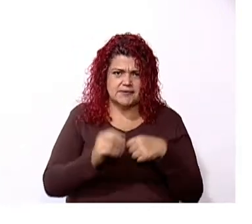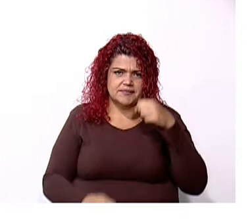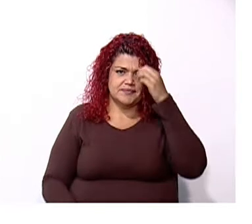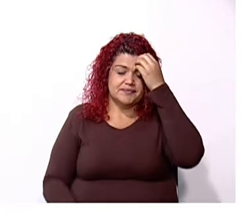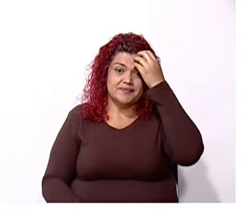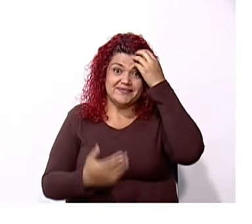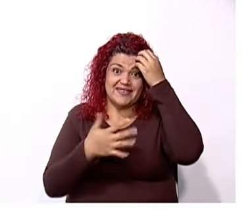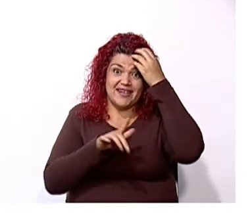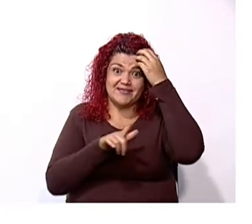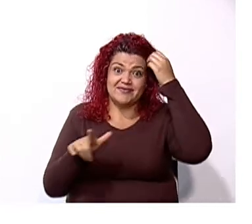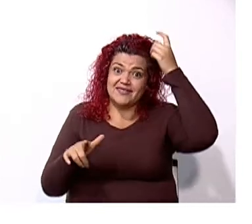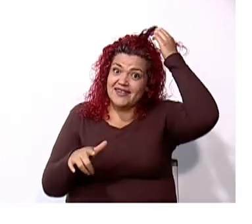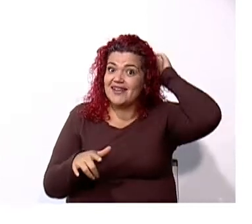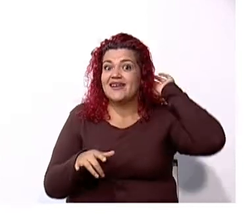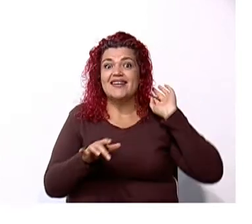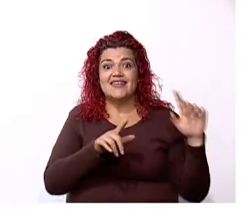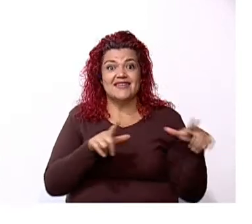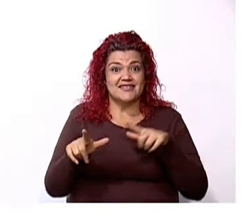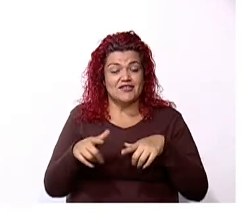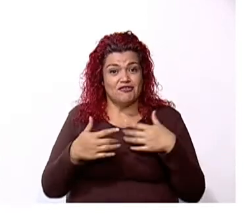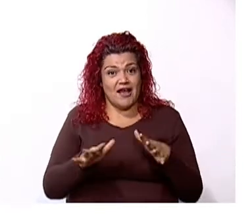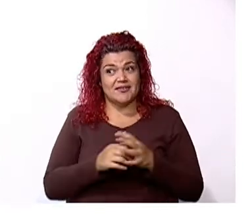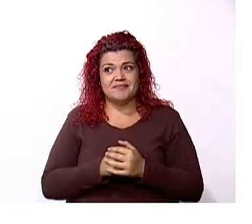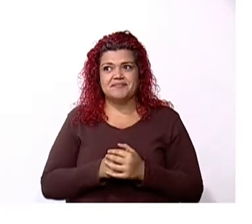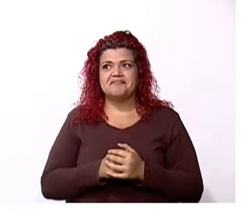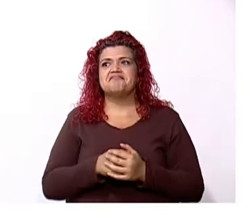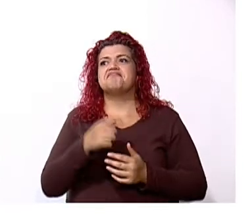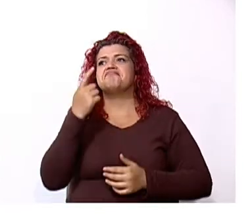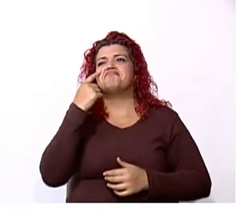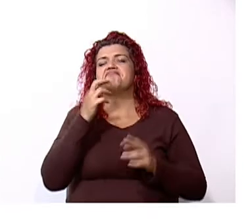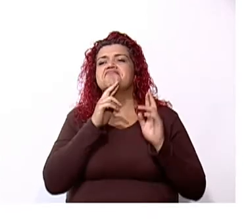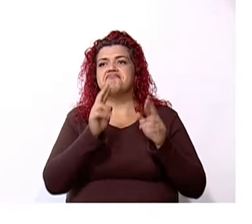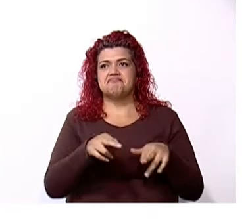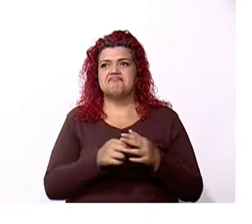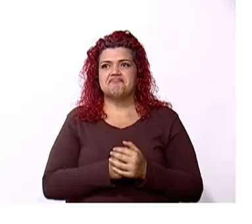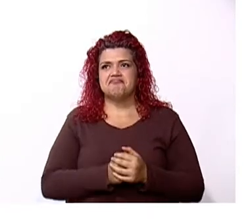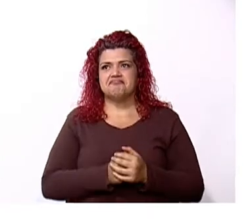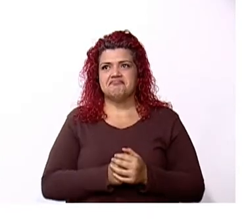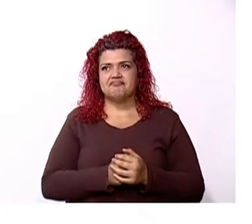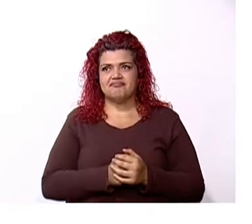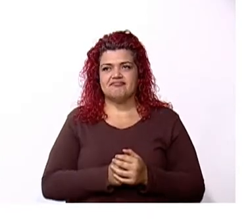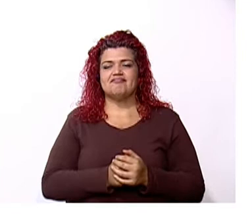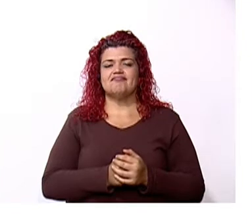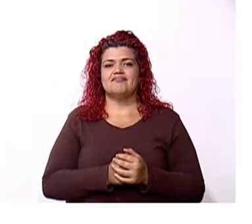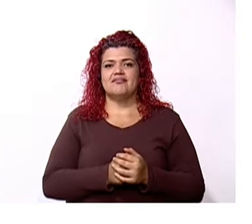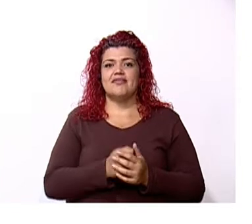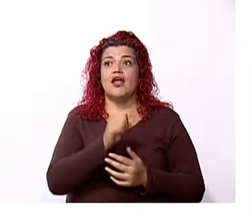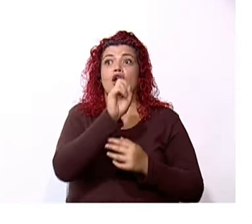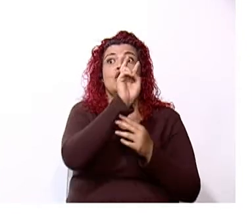¿Lo tenemos? Muy bien. Veamos entonces la respuesta.